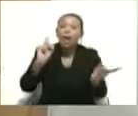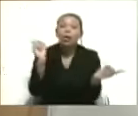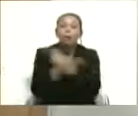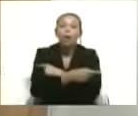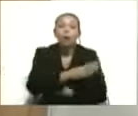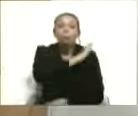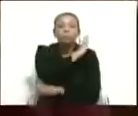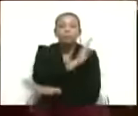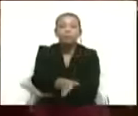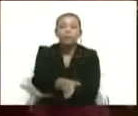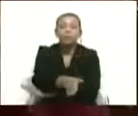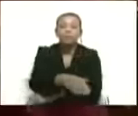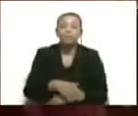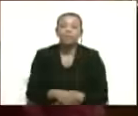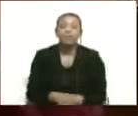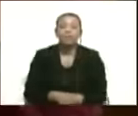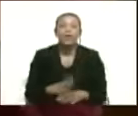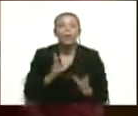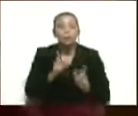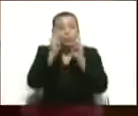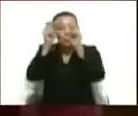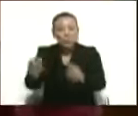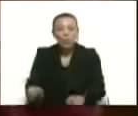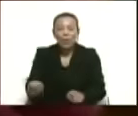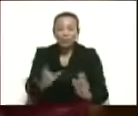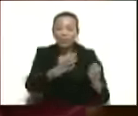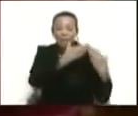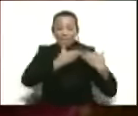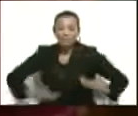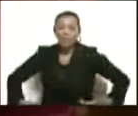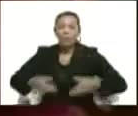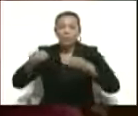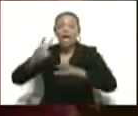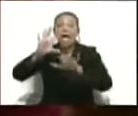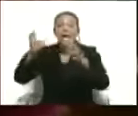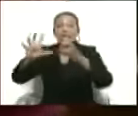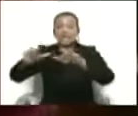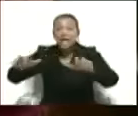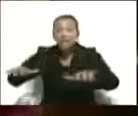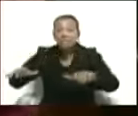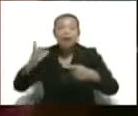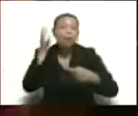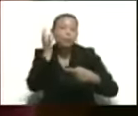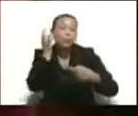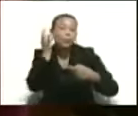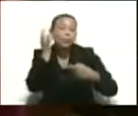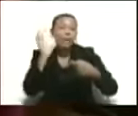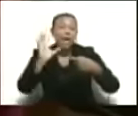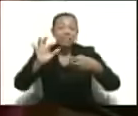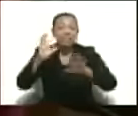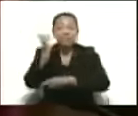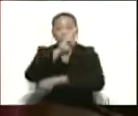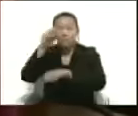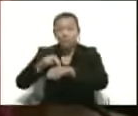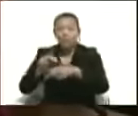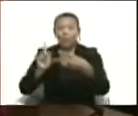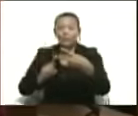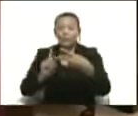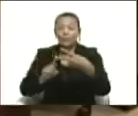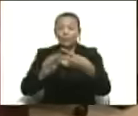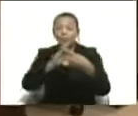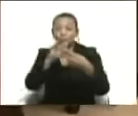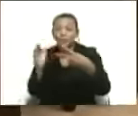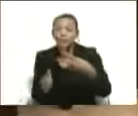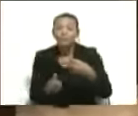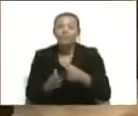contrario, que os lo demande. Quedan ustedes investidas, usted, María Alejandra, como secretaria de la Asamblea Nacional de la